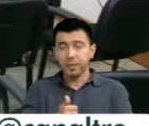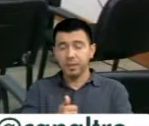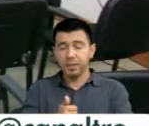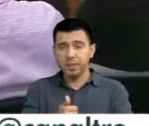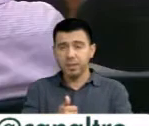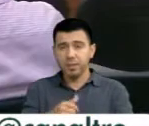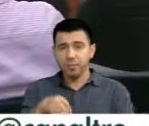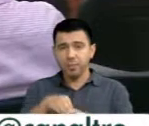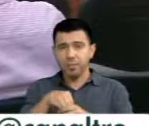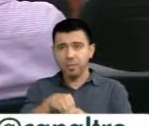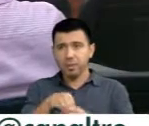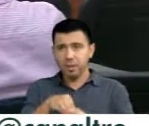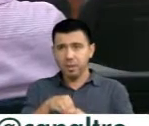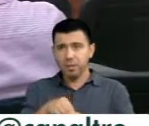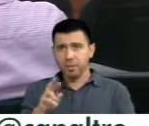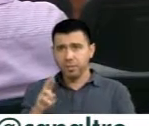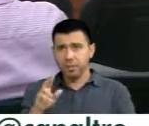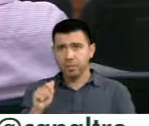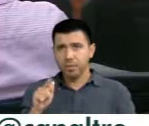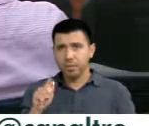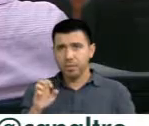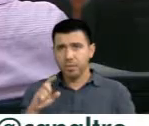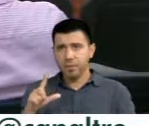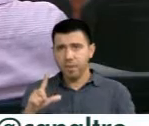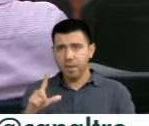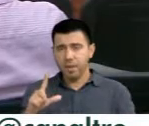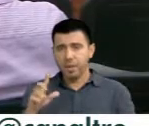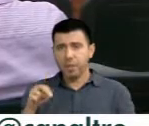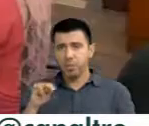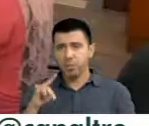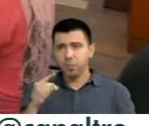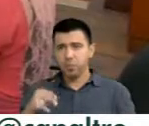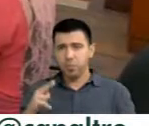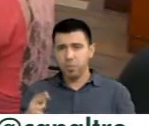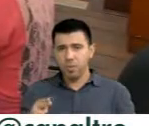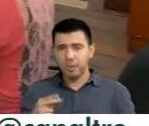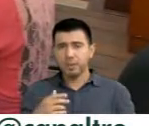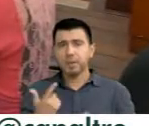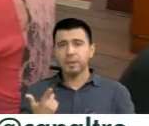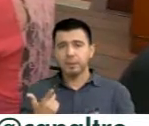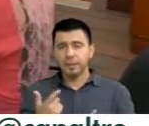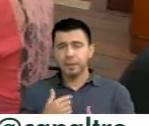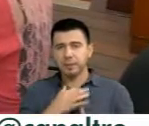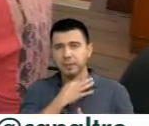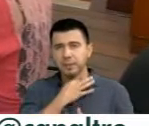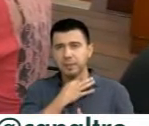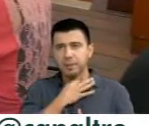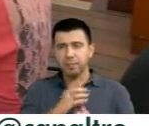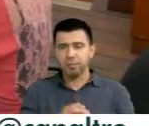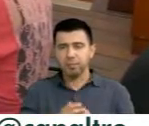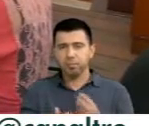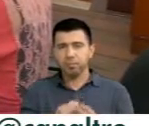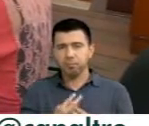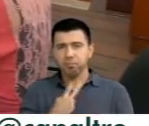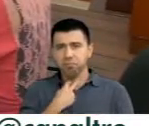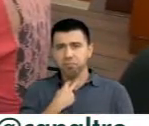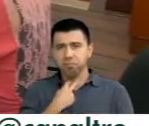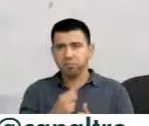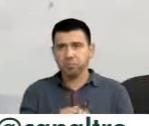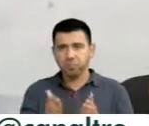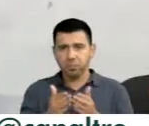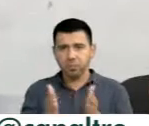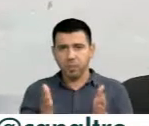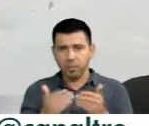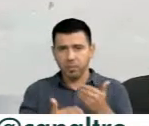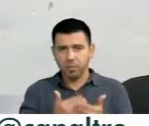Bucaramanga, Rafael Horacio Núñez Latorre. En las últimas horas, la Procuraduría Provincial abrió una investigación contra el